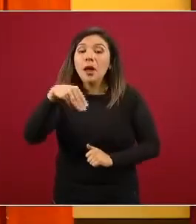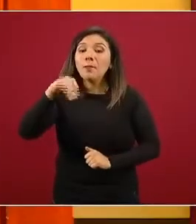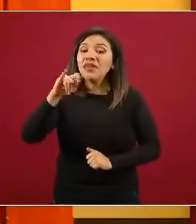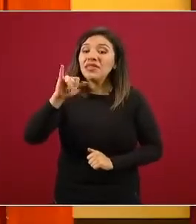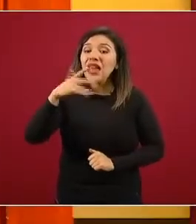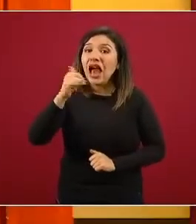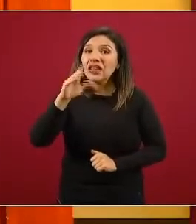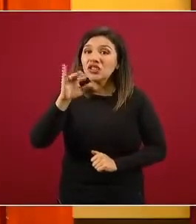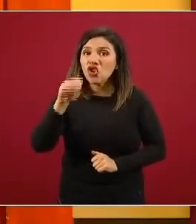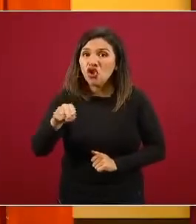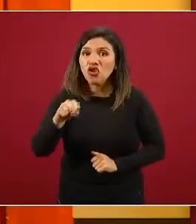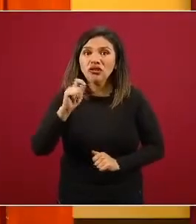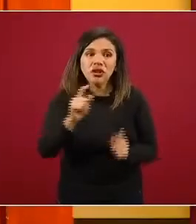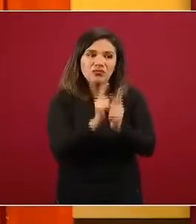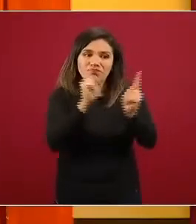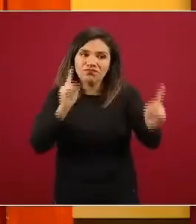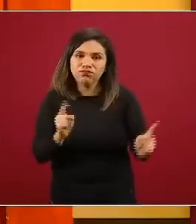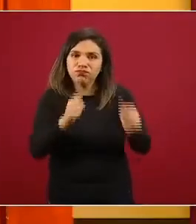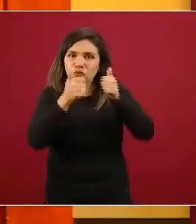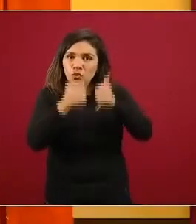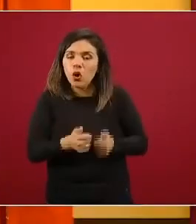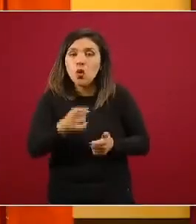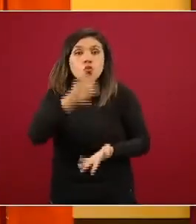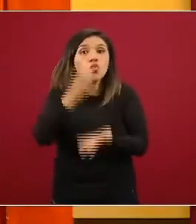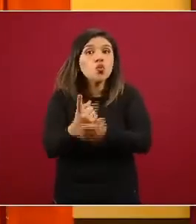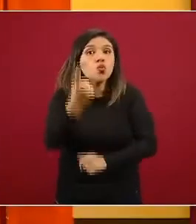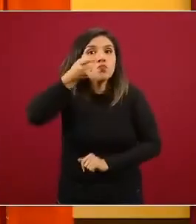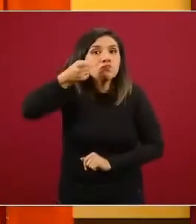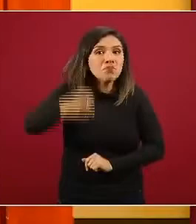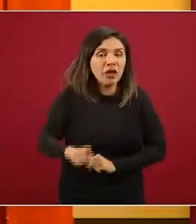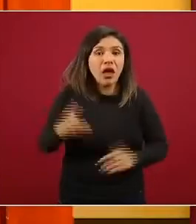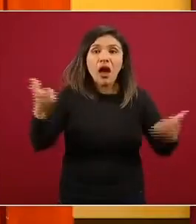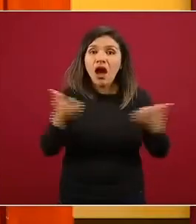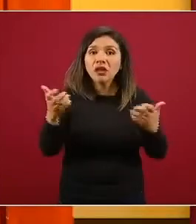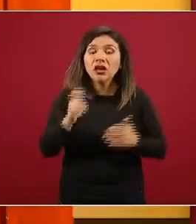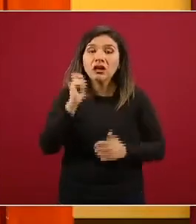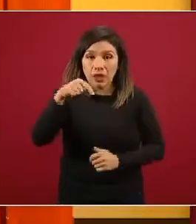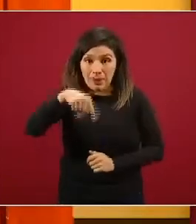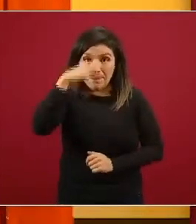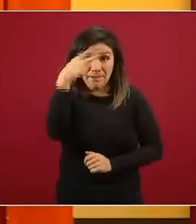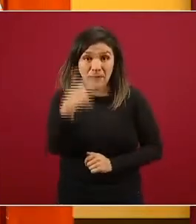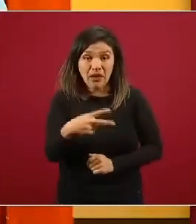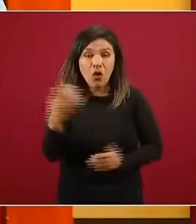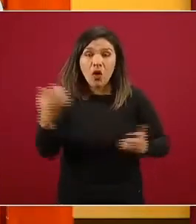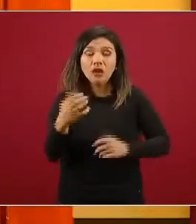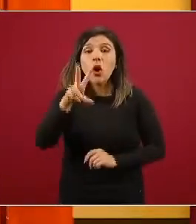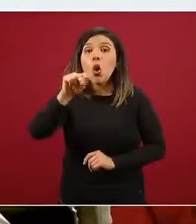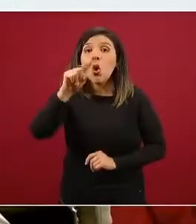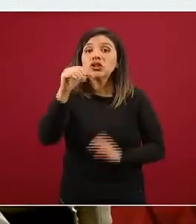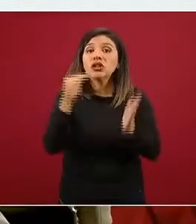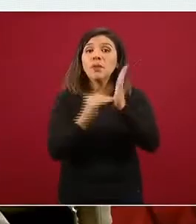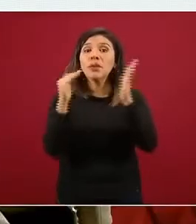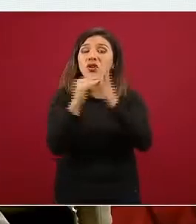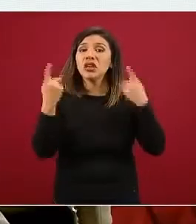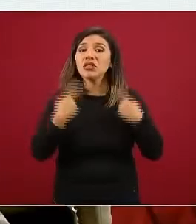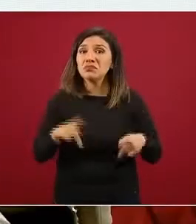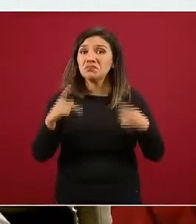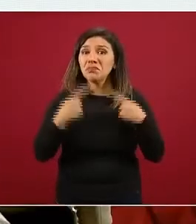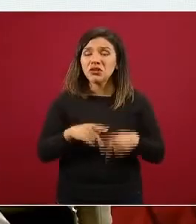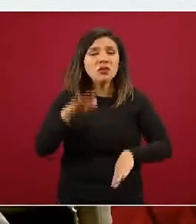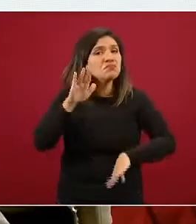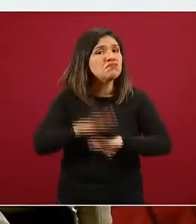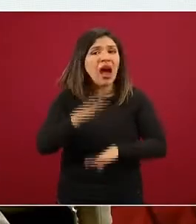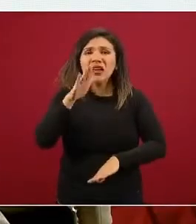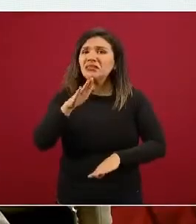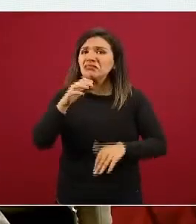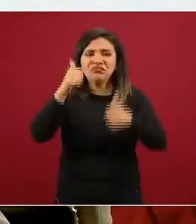masiva por una disposición administrativa única. Se logra que, en el caso de México, 80 millones de personas estén fuera